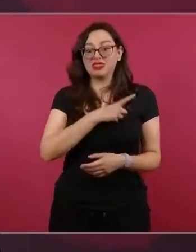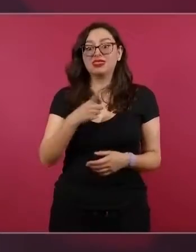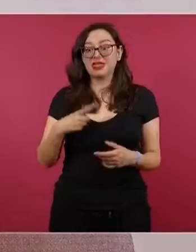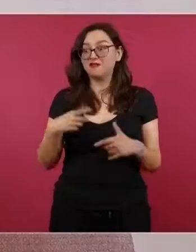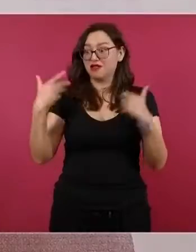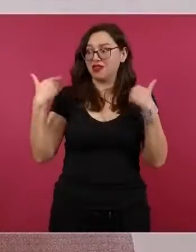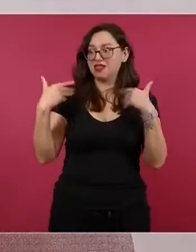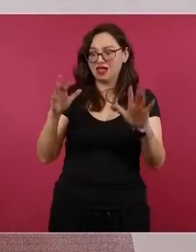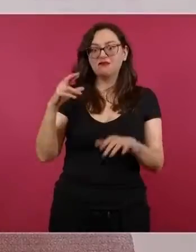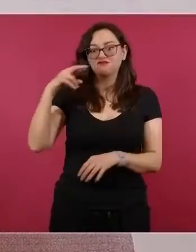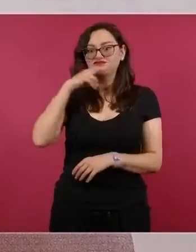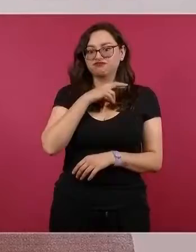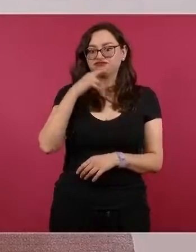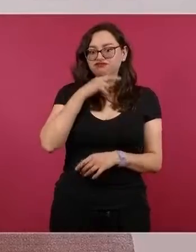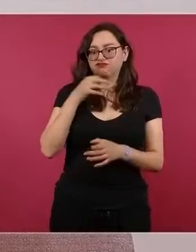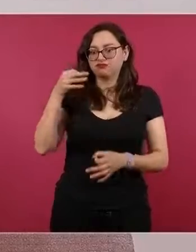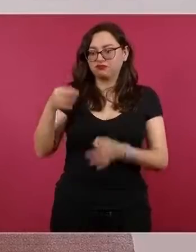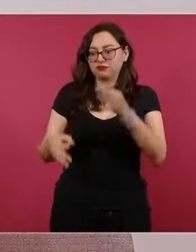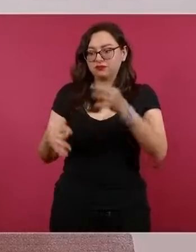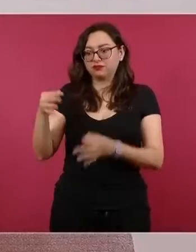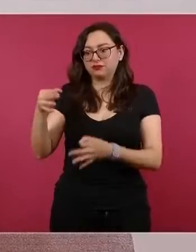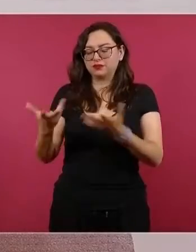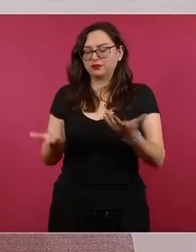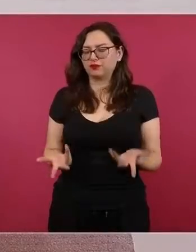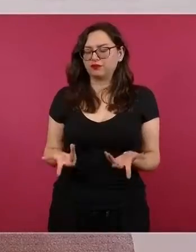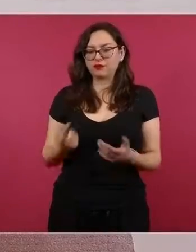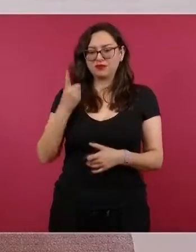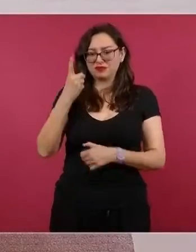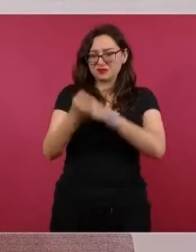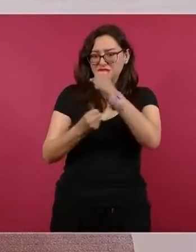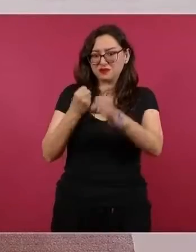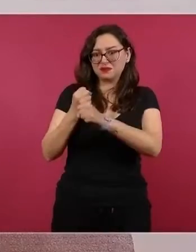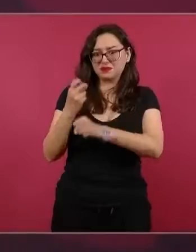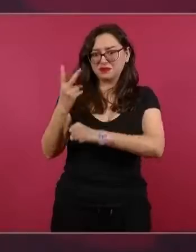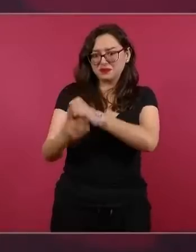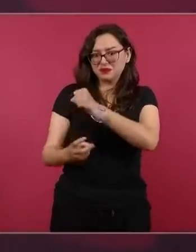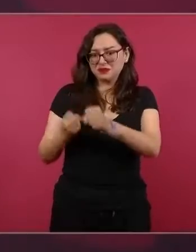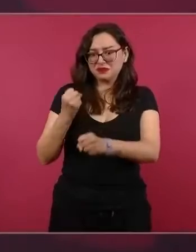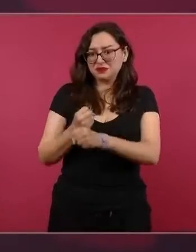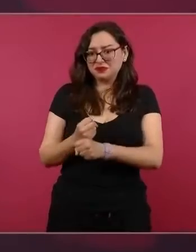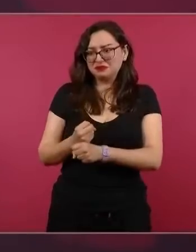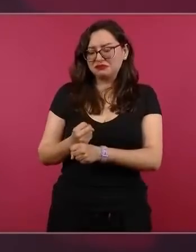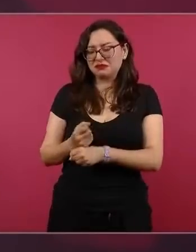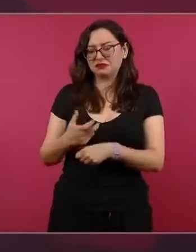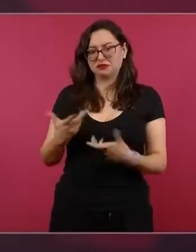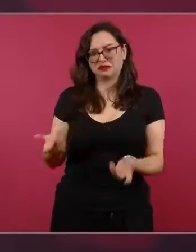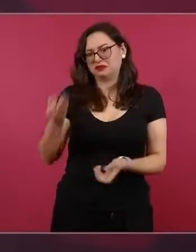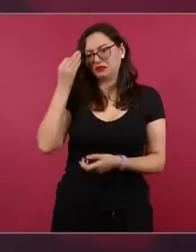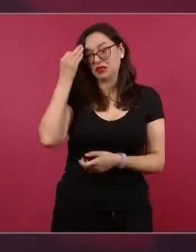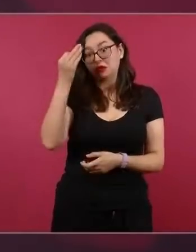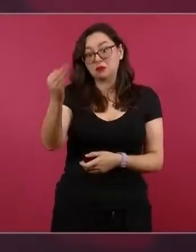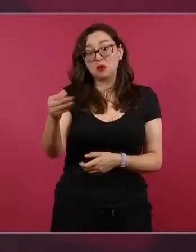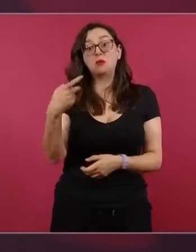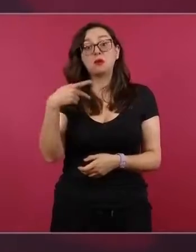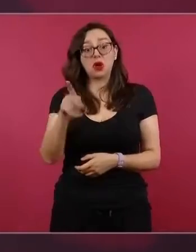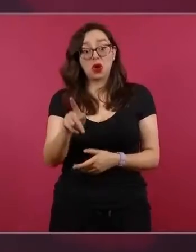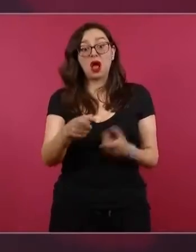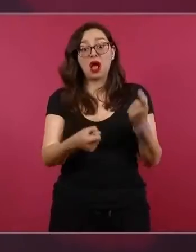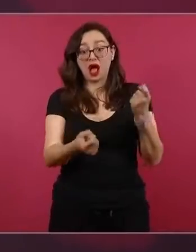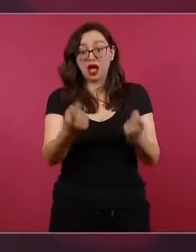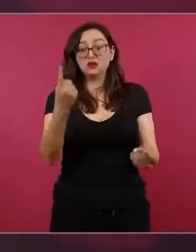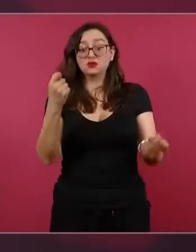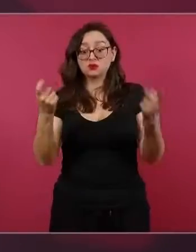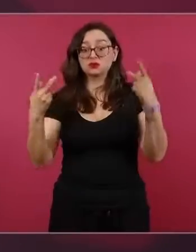persona tarde incluso 2 años, pero ya no decir 2, 10, 15, hasta 20 años